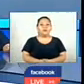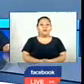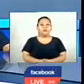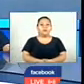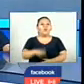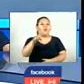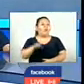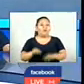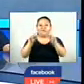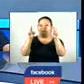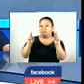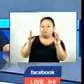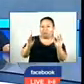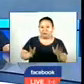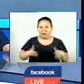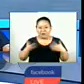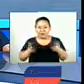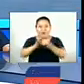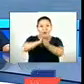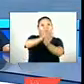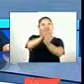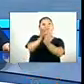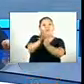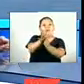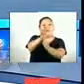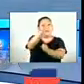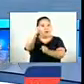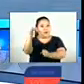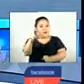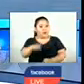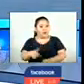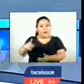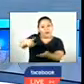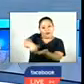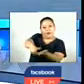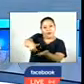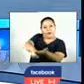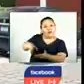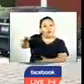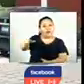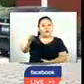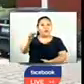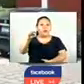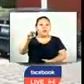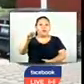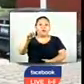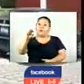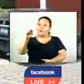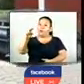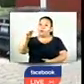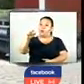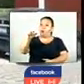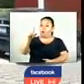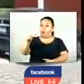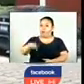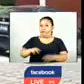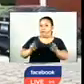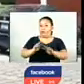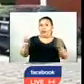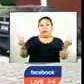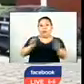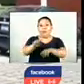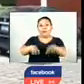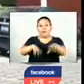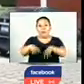Y ahora hablemos de la situación del COVID-19 en el país. La Alcaldía de San Juan Nonual con el Departamento de La Paz ha tomado una serie de